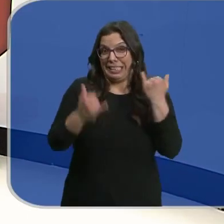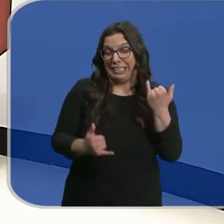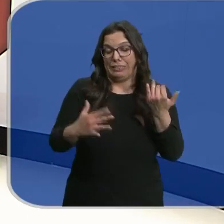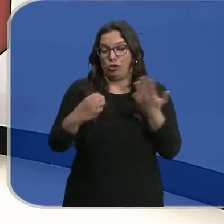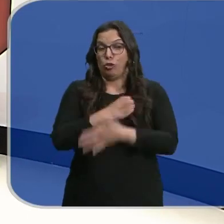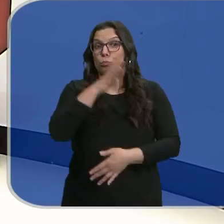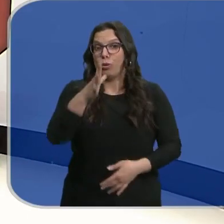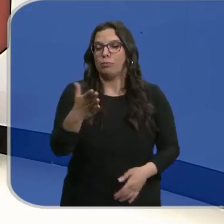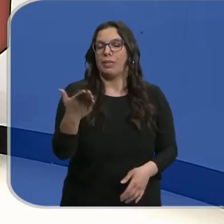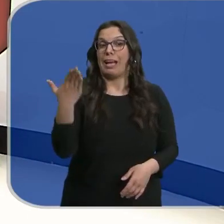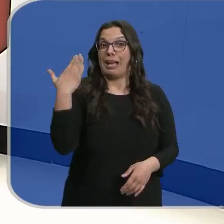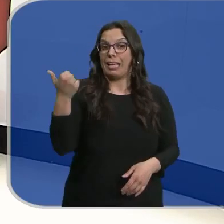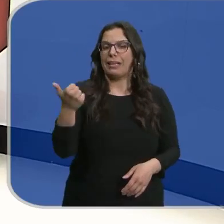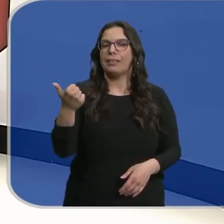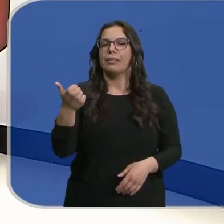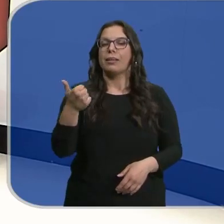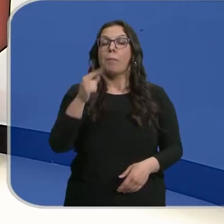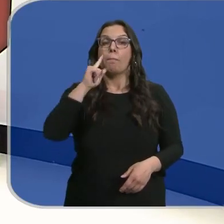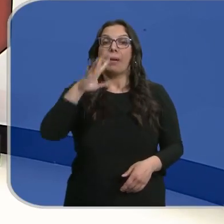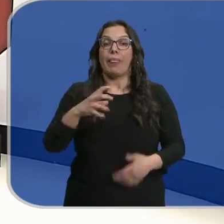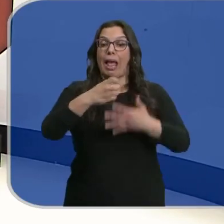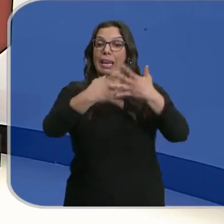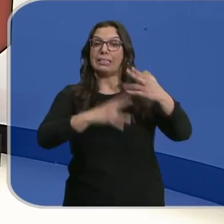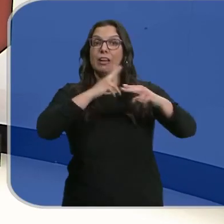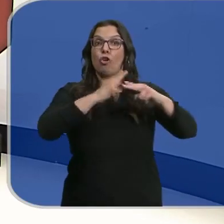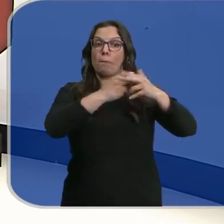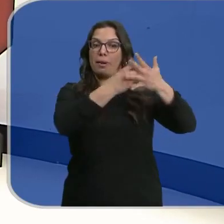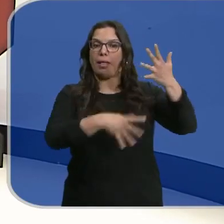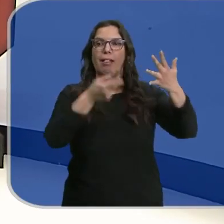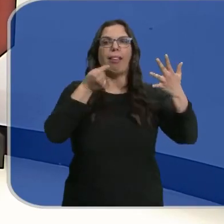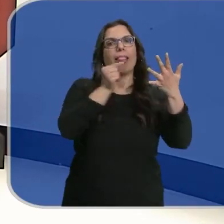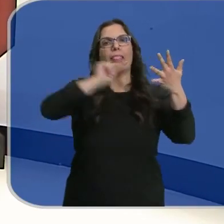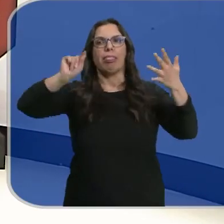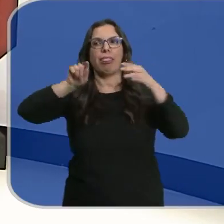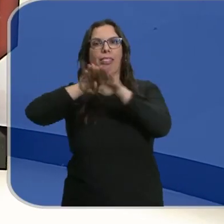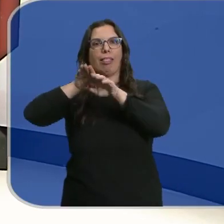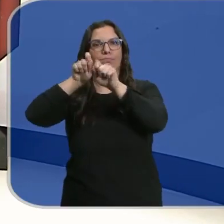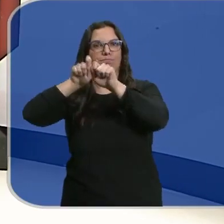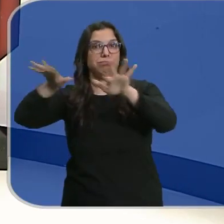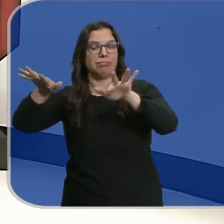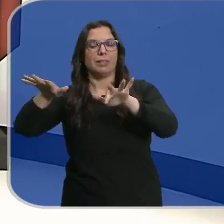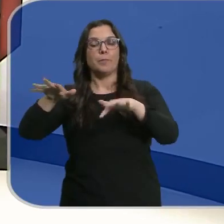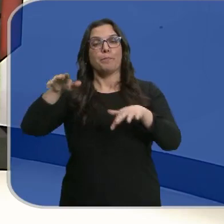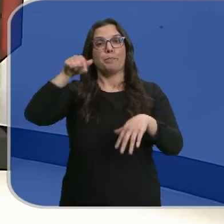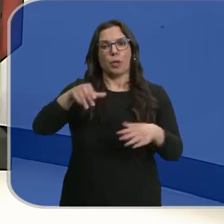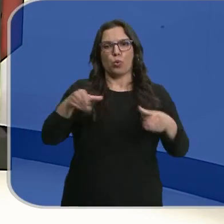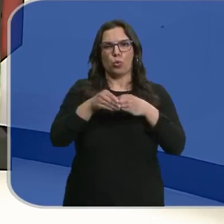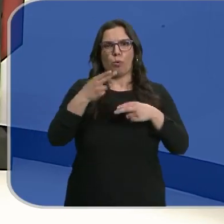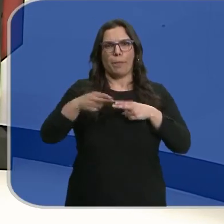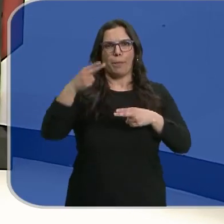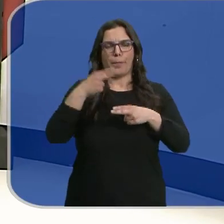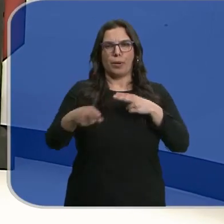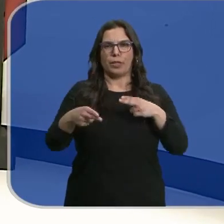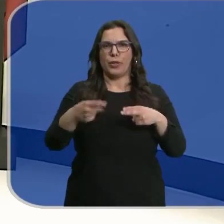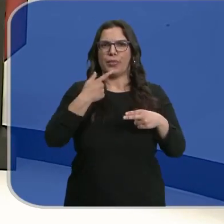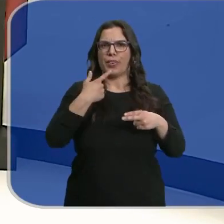se desataba tras la filtración de los posibles nombres que acompañarían a Torres en la lista del Ayuntamiento de la Capital. Desde el partido cerraban filas en